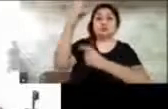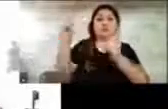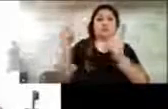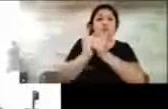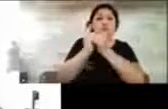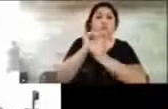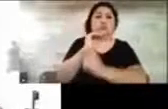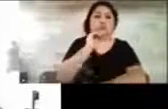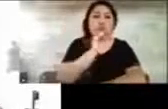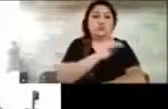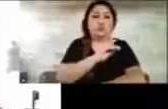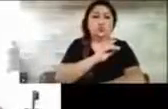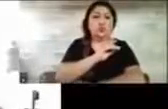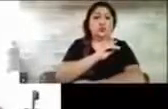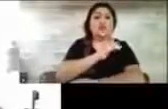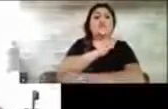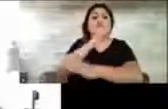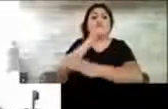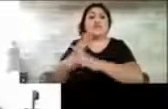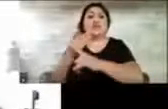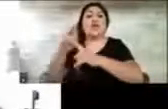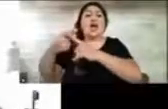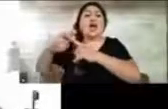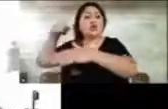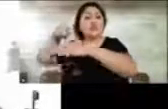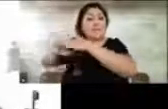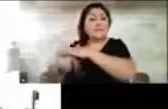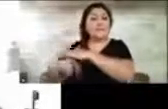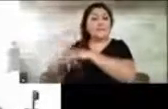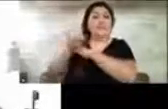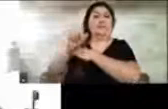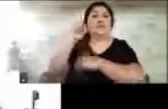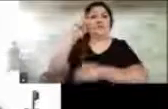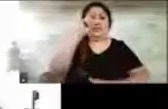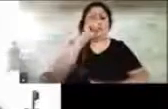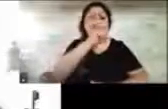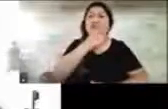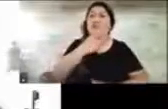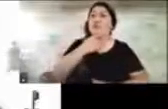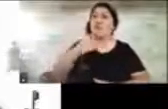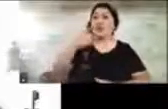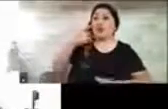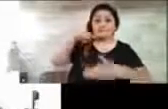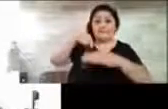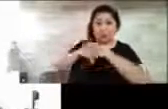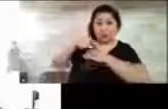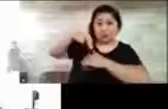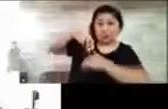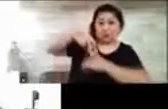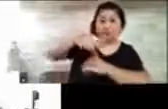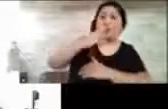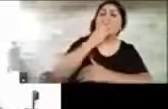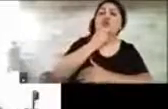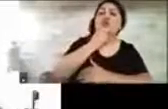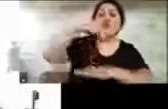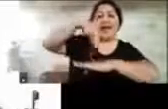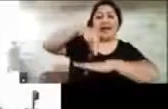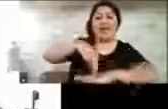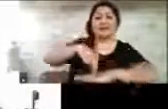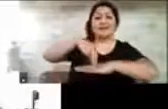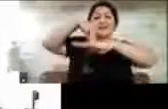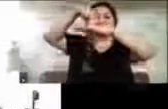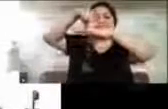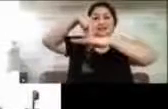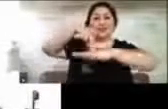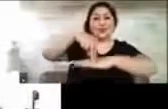ascensor. Y en ese sentido reconocemos una idea de aislamiento, quizás de poca accesibilidad y movilidad para un mismo